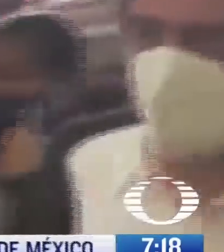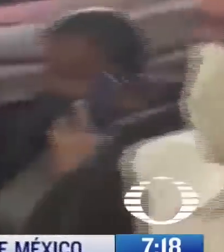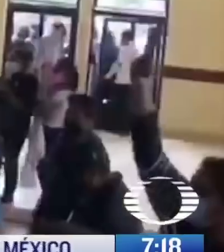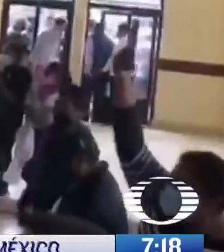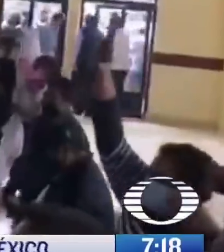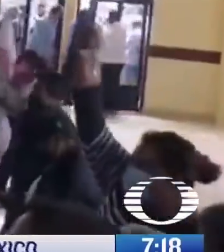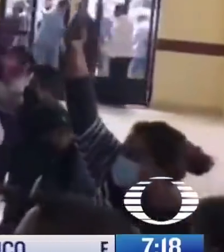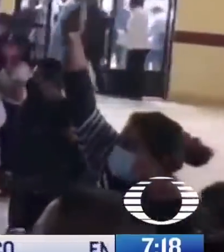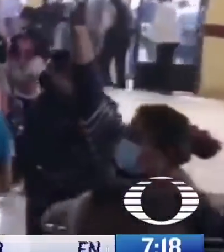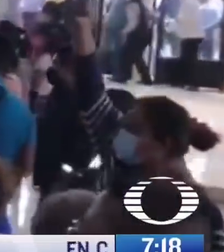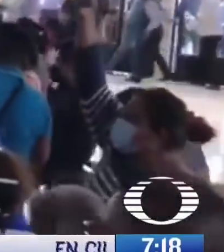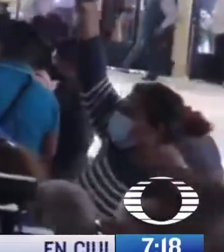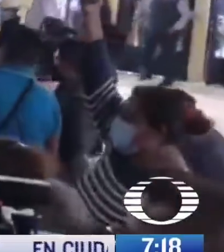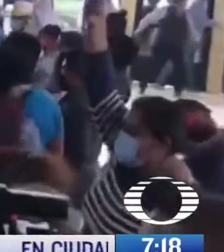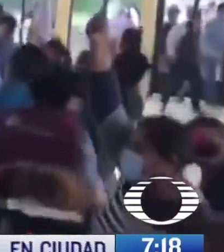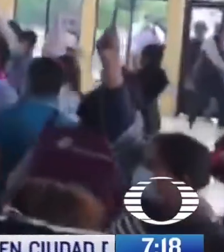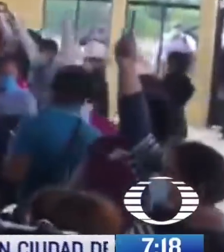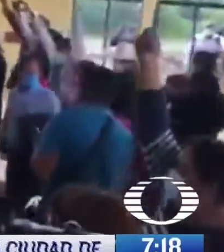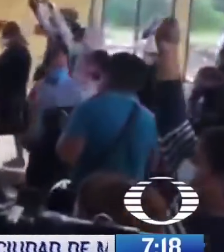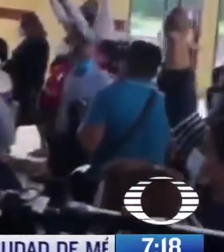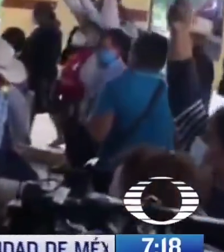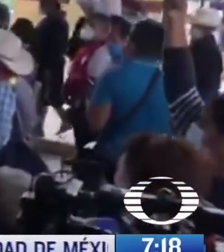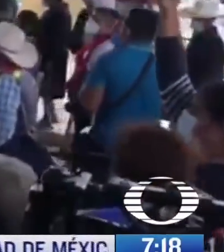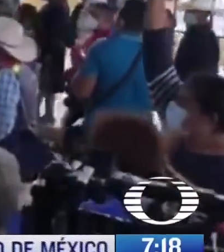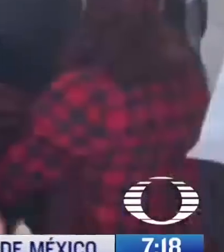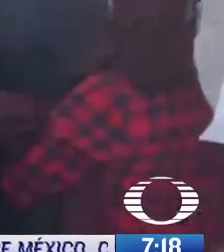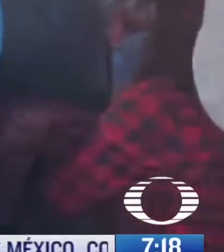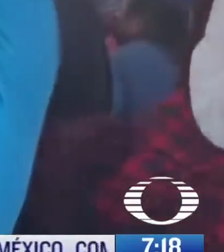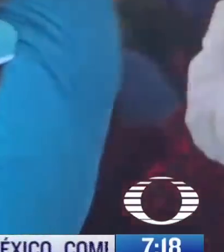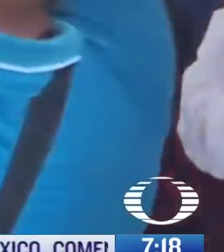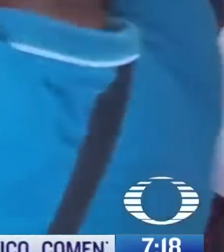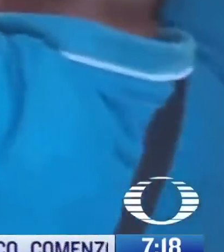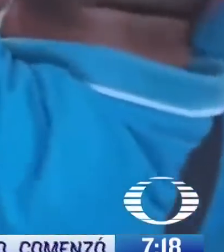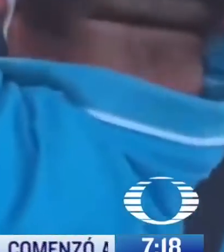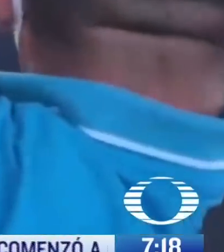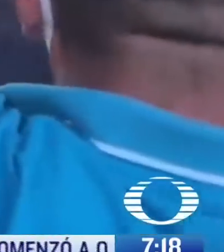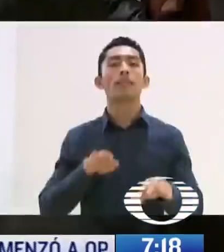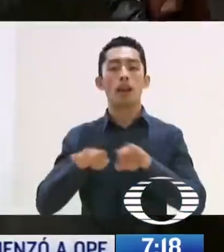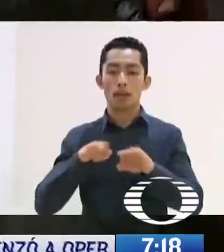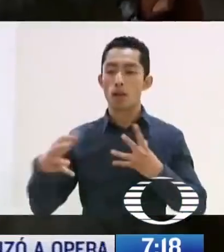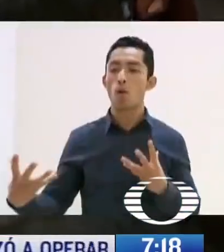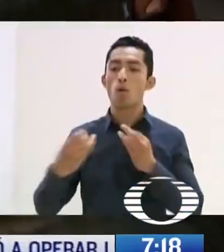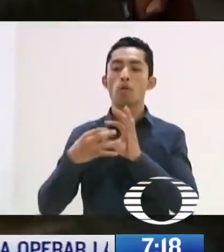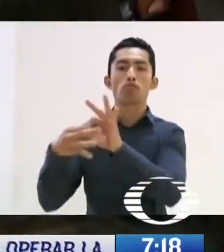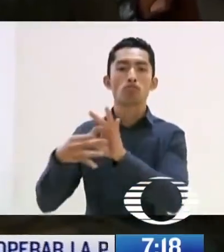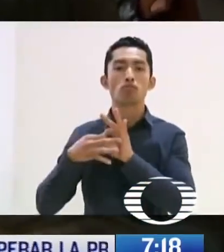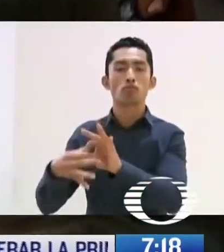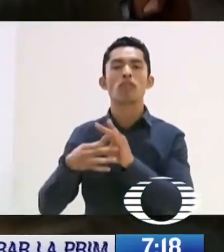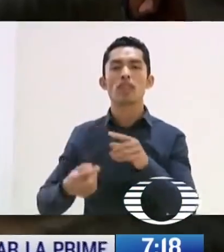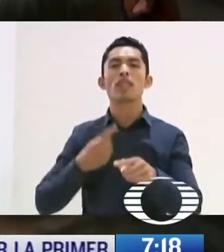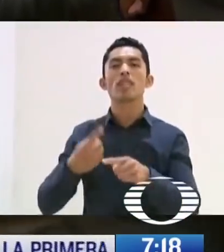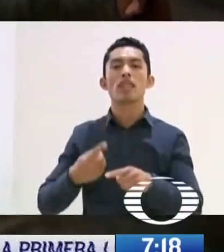cuales los elementos de la ayudantía se vieron rebasados. Así ingresaron hasta el salón y llegaron hasta